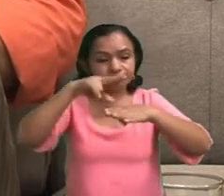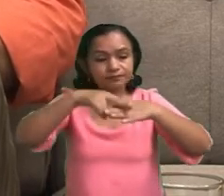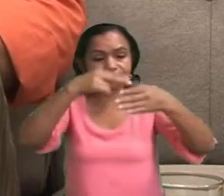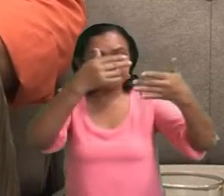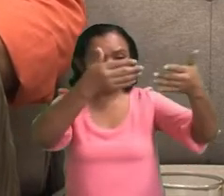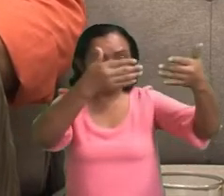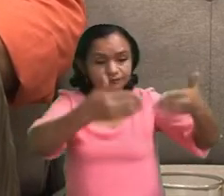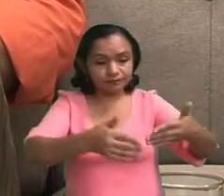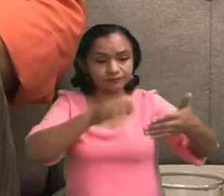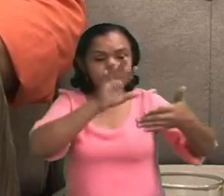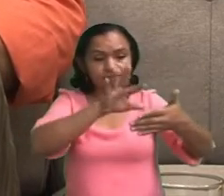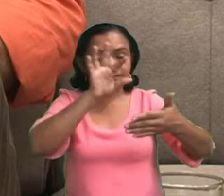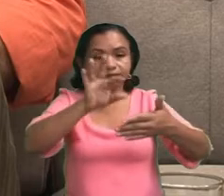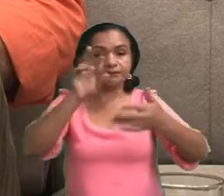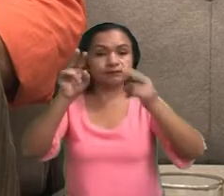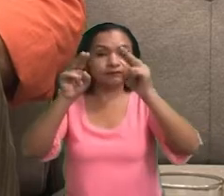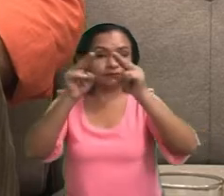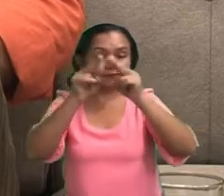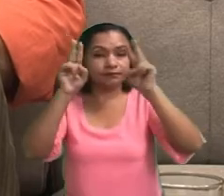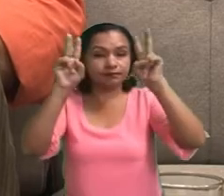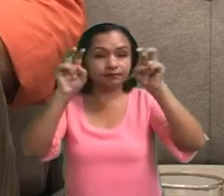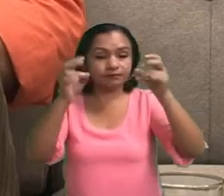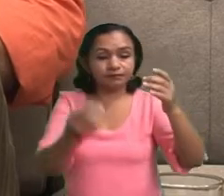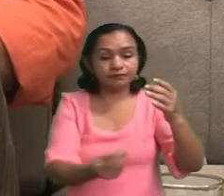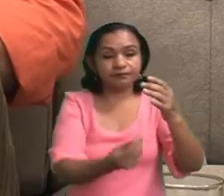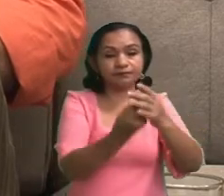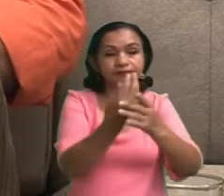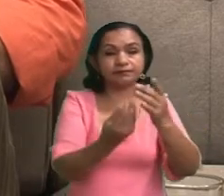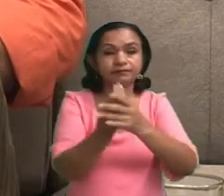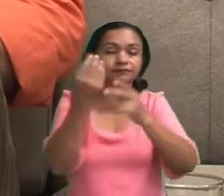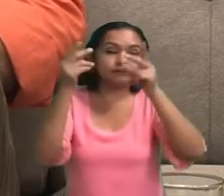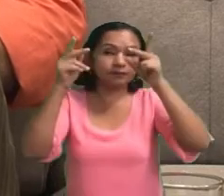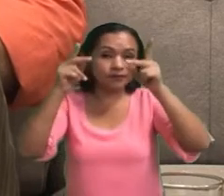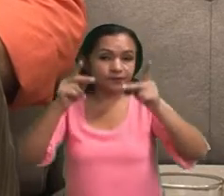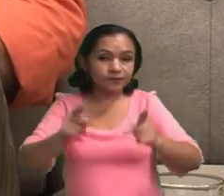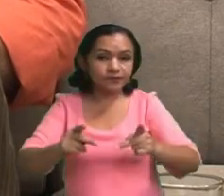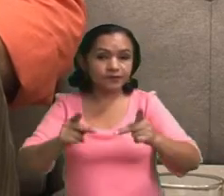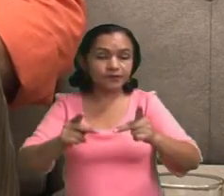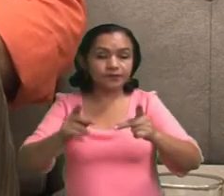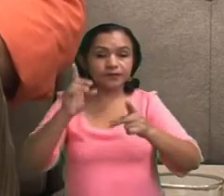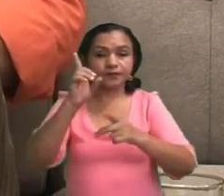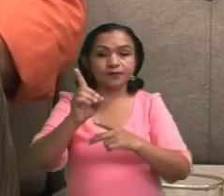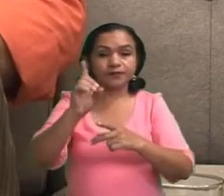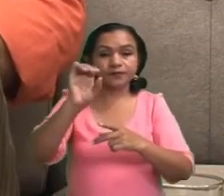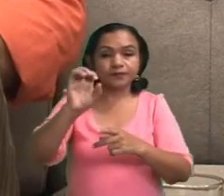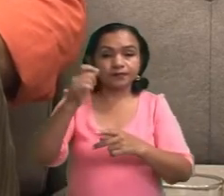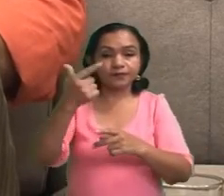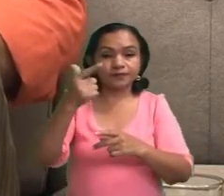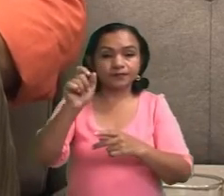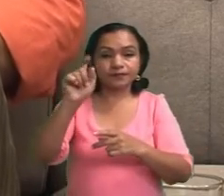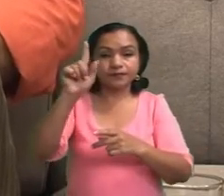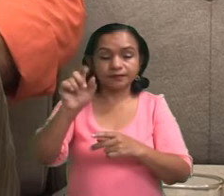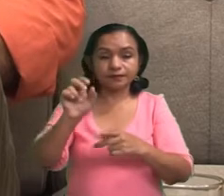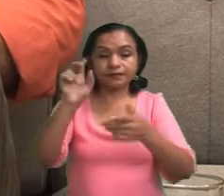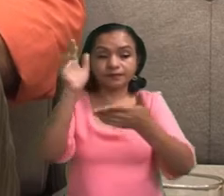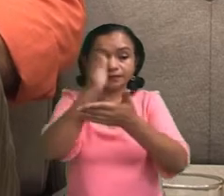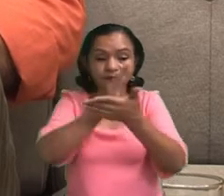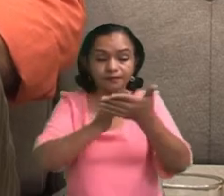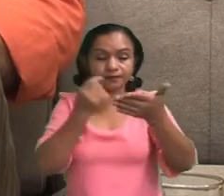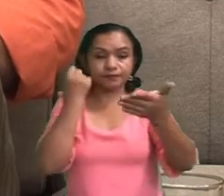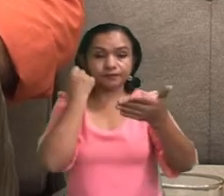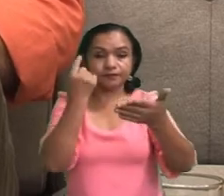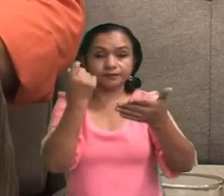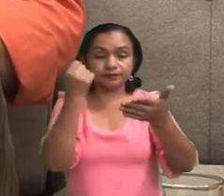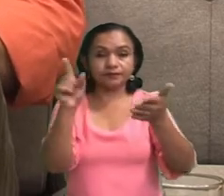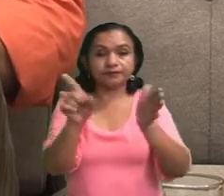temas vinculados a la producción. Y donde los productores, al revisar este digesto, nos encontramos que hay algún vacío